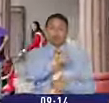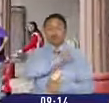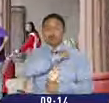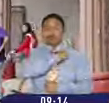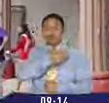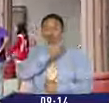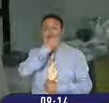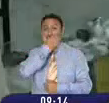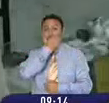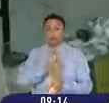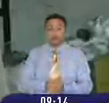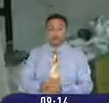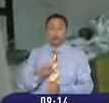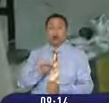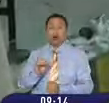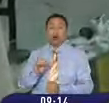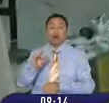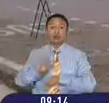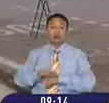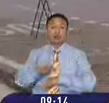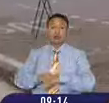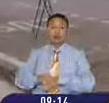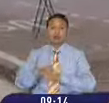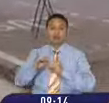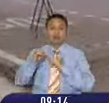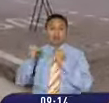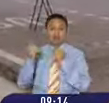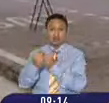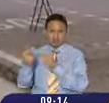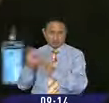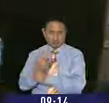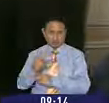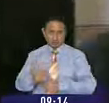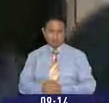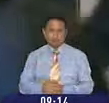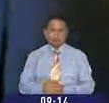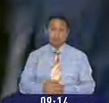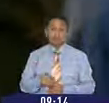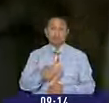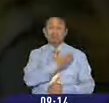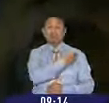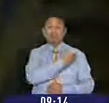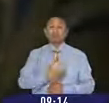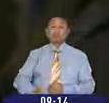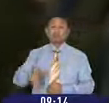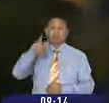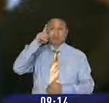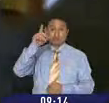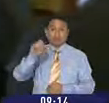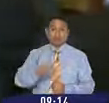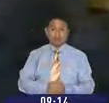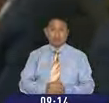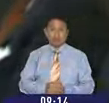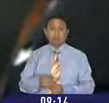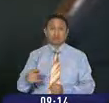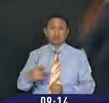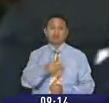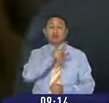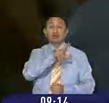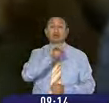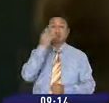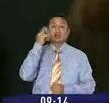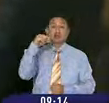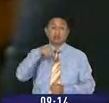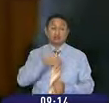secuestro, o si la acción responde a la delincuencia organizada. El presidente de la República, Guillermo Lasso, tiene 30